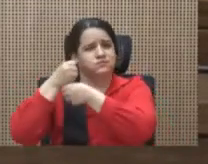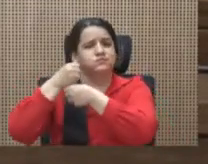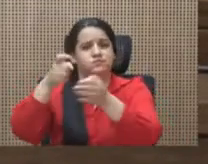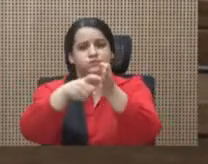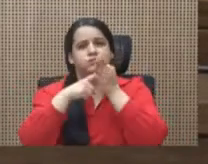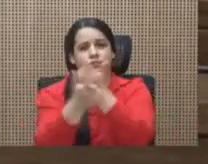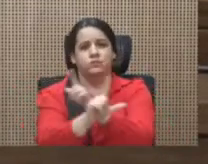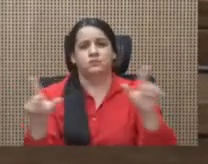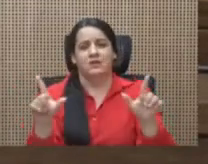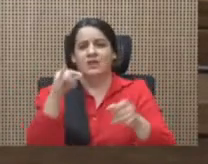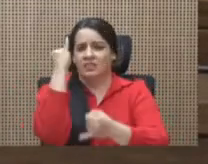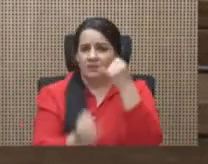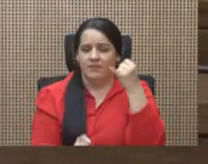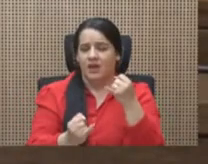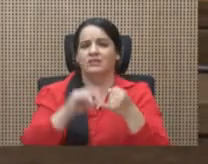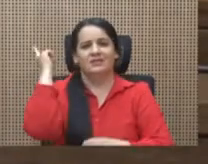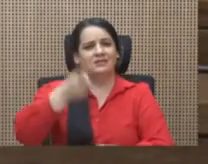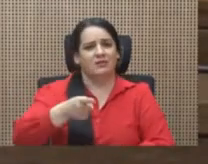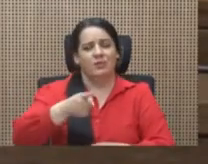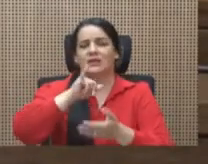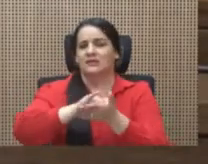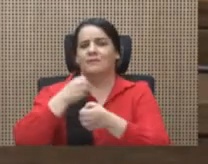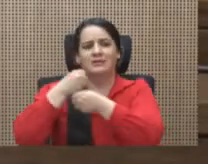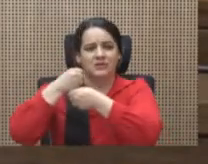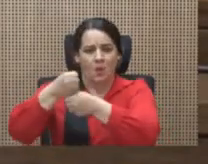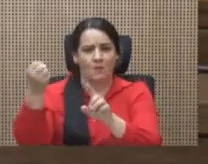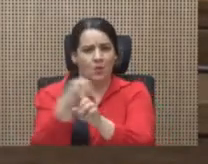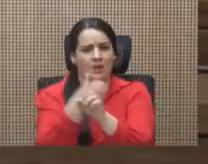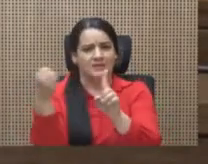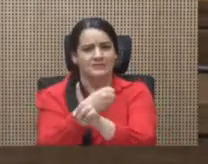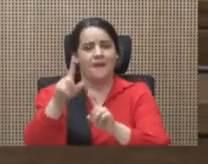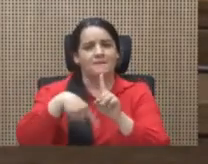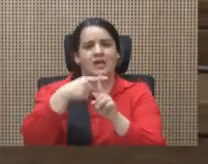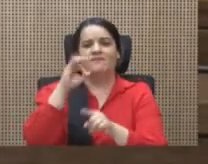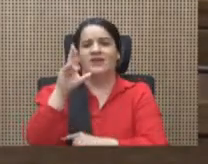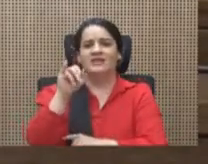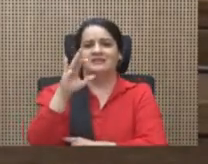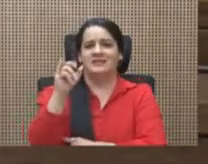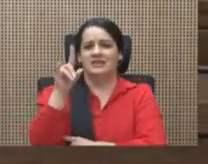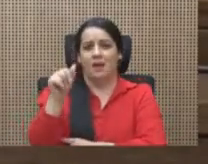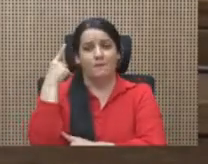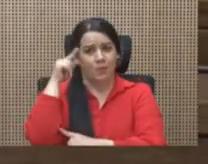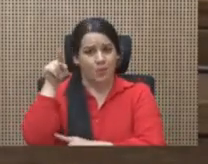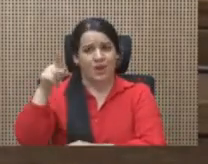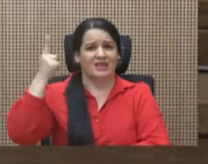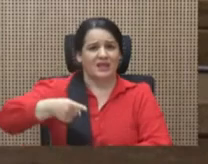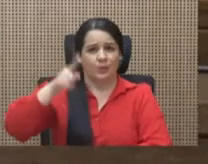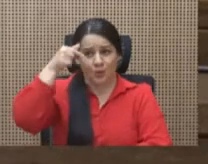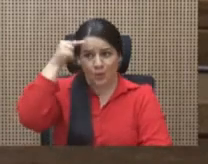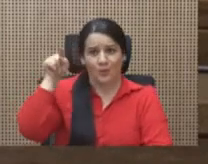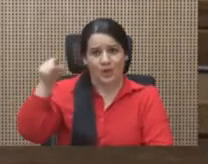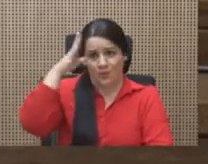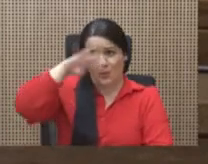dictadura, manifestación que fue reprimida con crueldad y violencia, con actitud fratricida por la dictadura castrista y que producto de esta